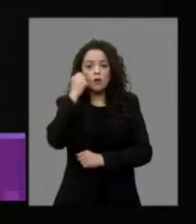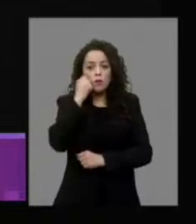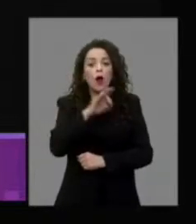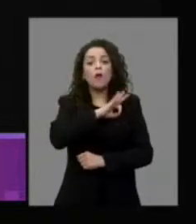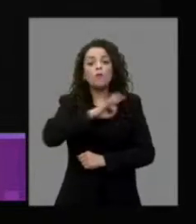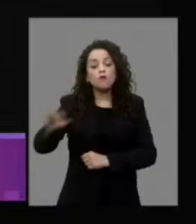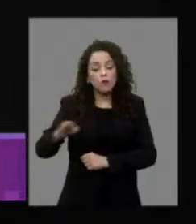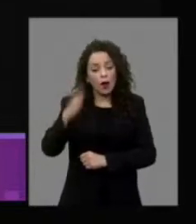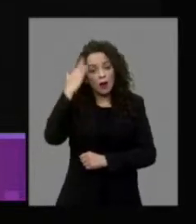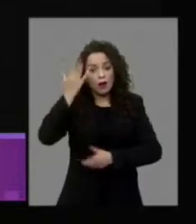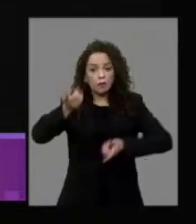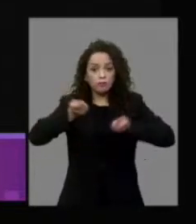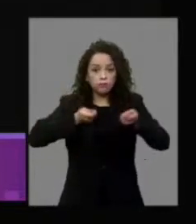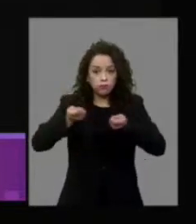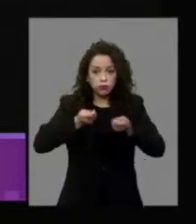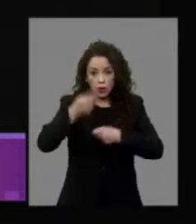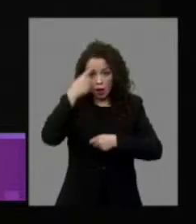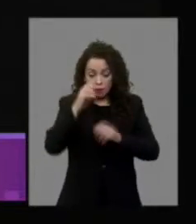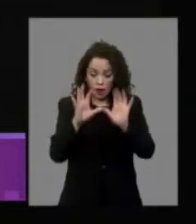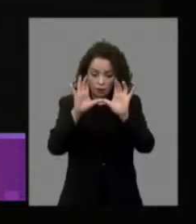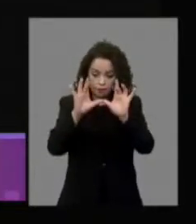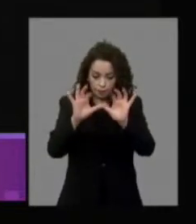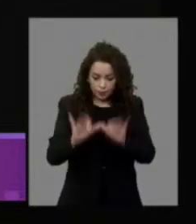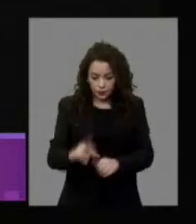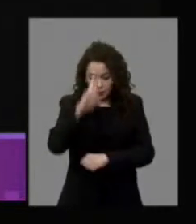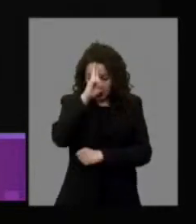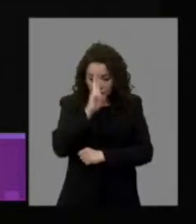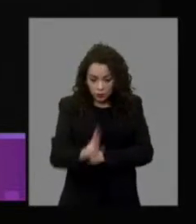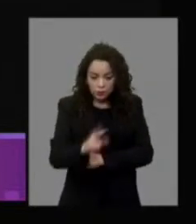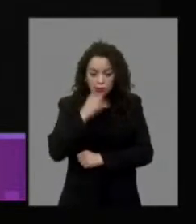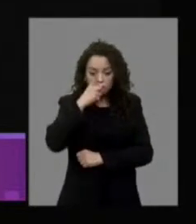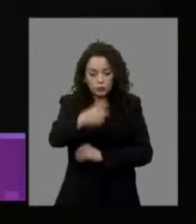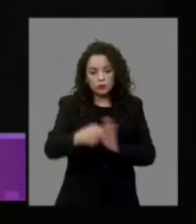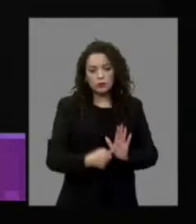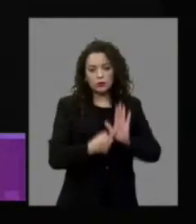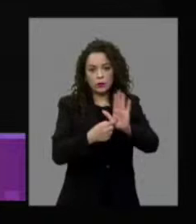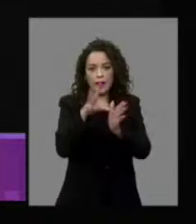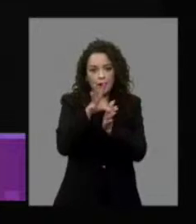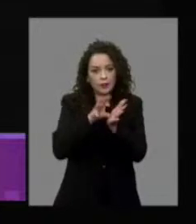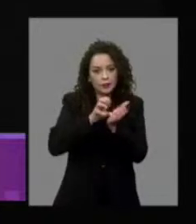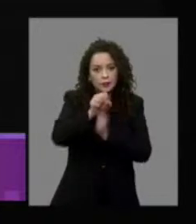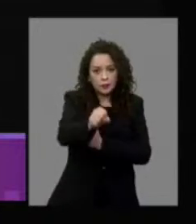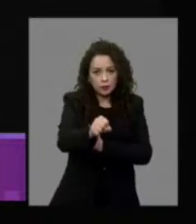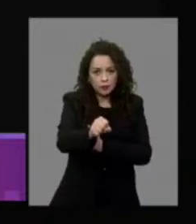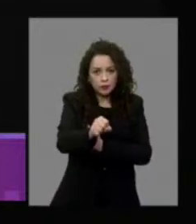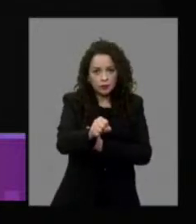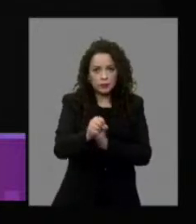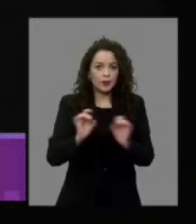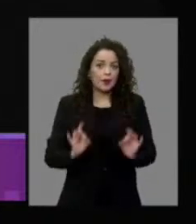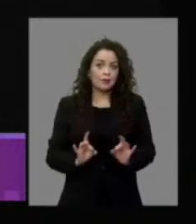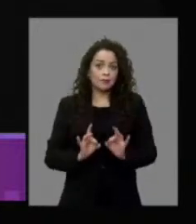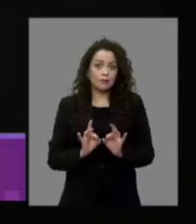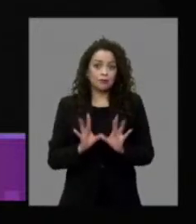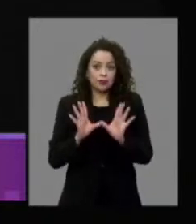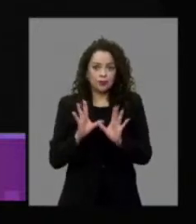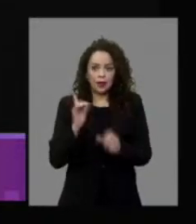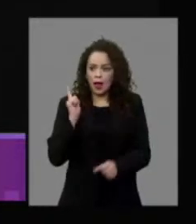control ex officio de la constitucionalidad de los actos, nos encontramos con un fenómeno importante.